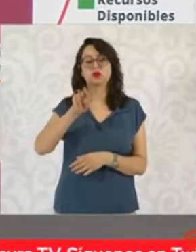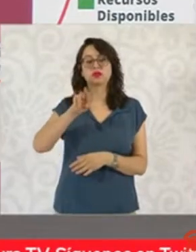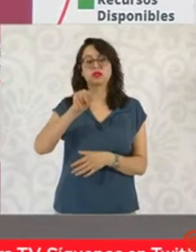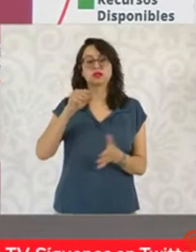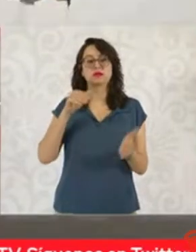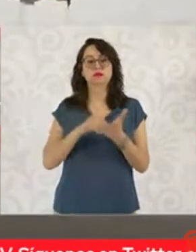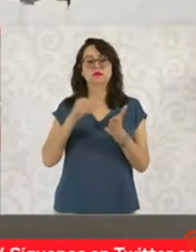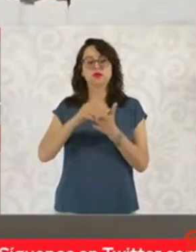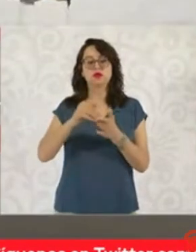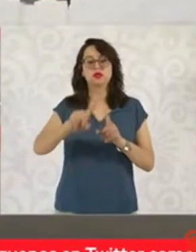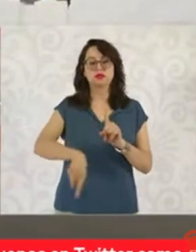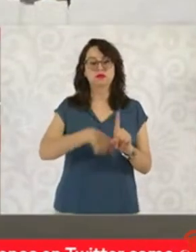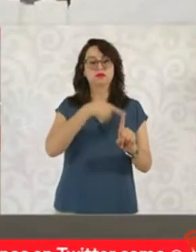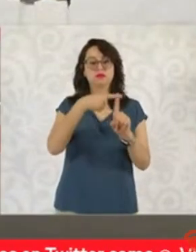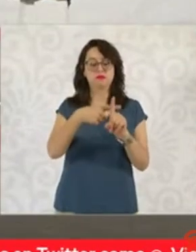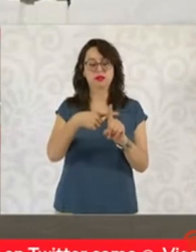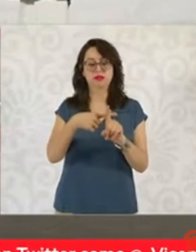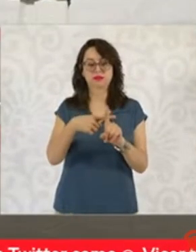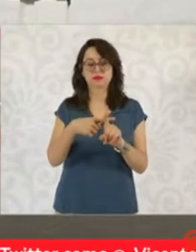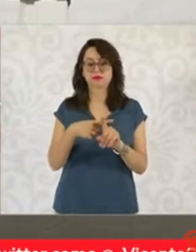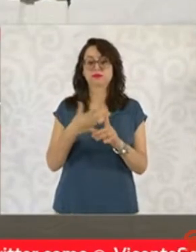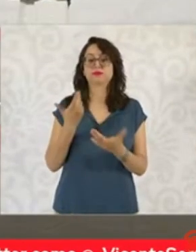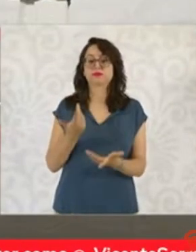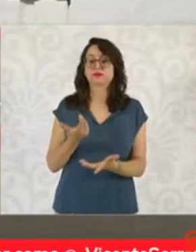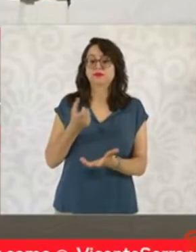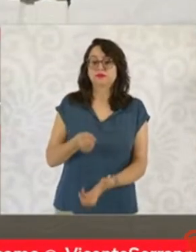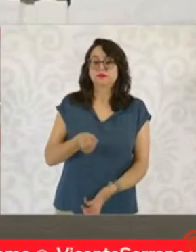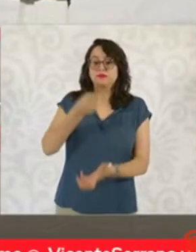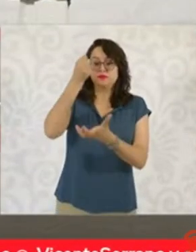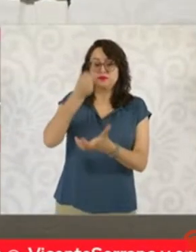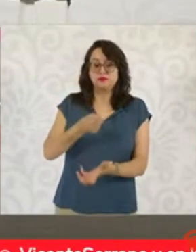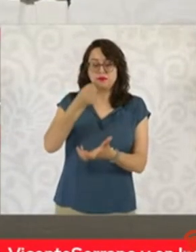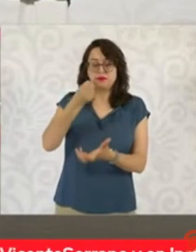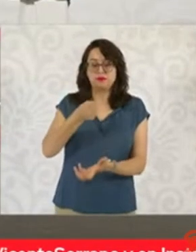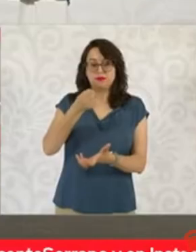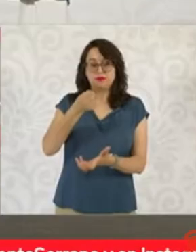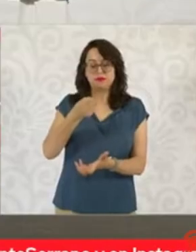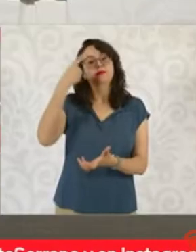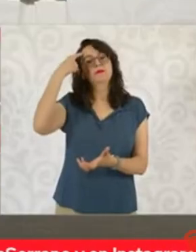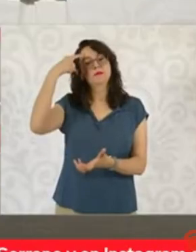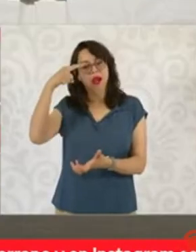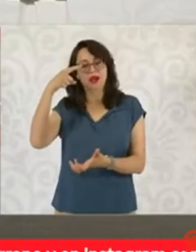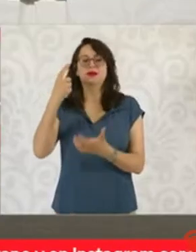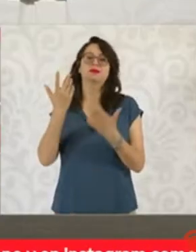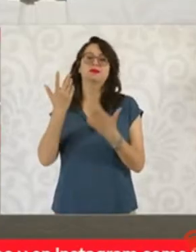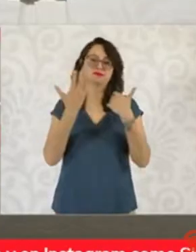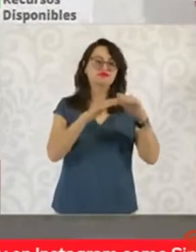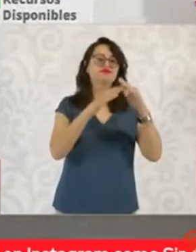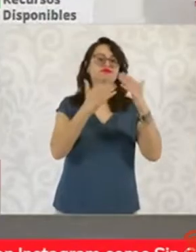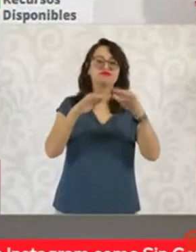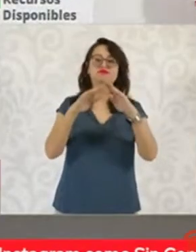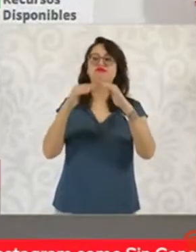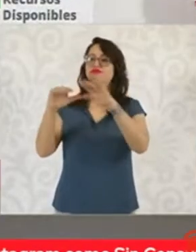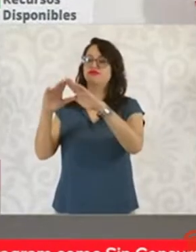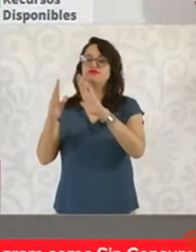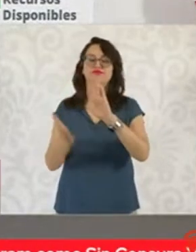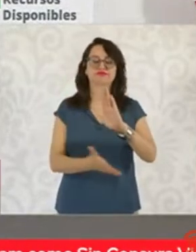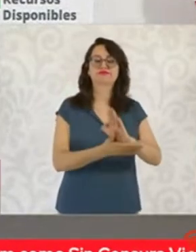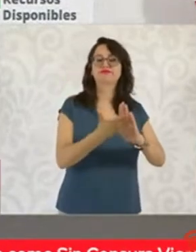más. Este es el dinero que vamos a ocupar para la construcción de viviendas.